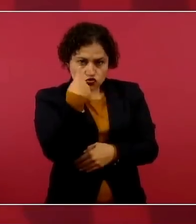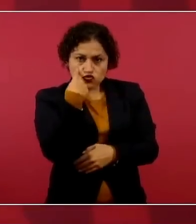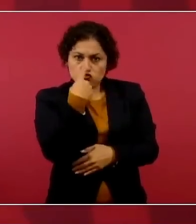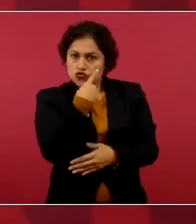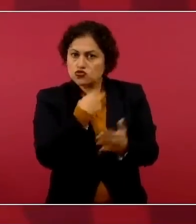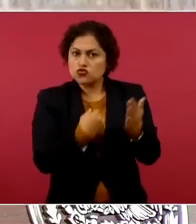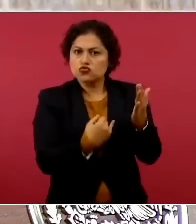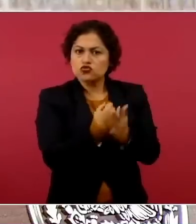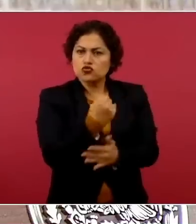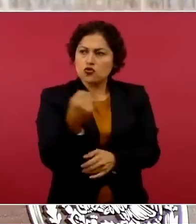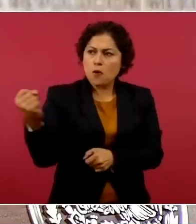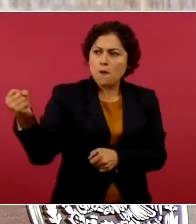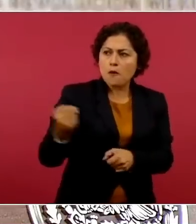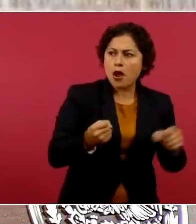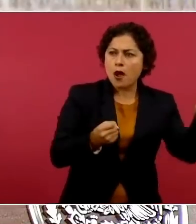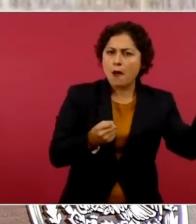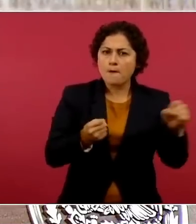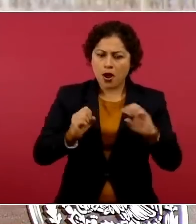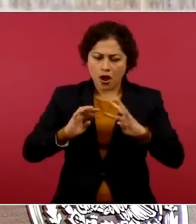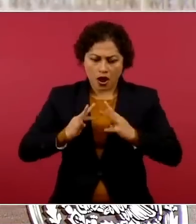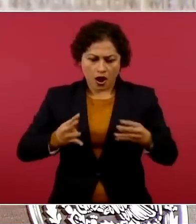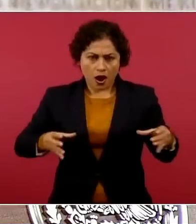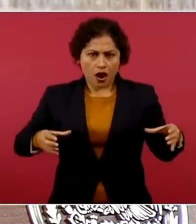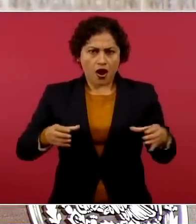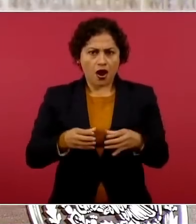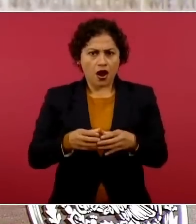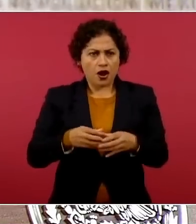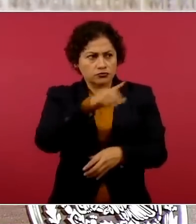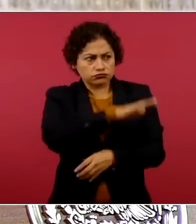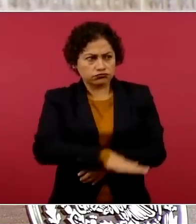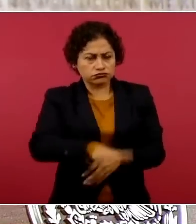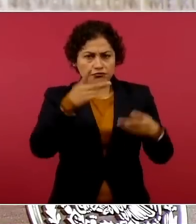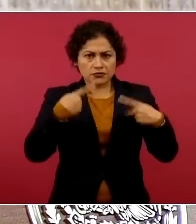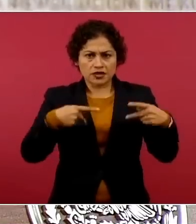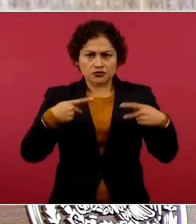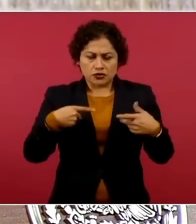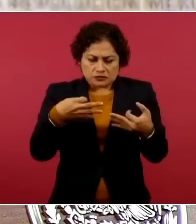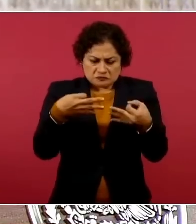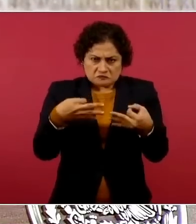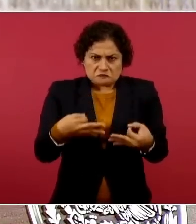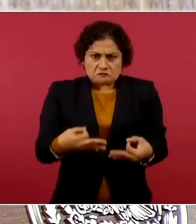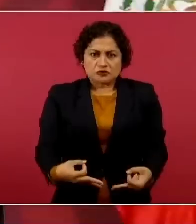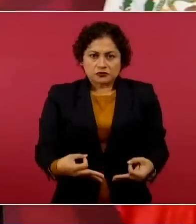que actúan con rectitud, con dignidad.